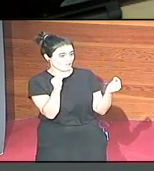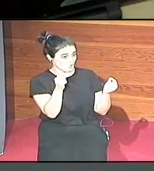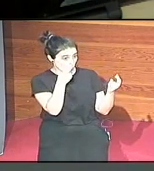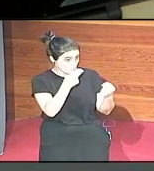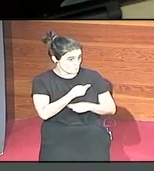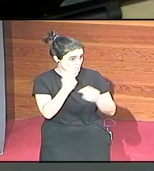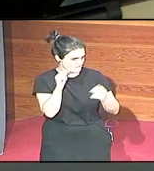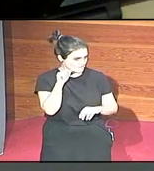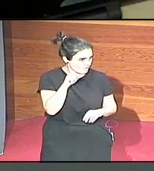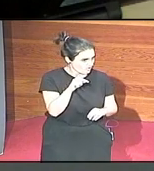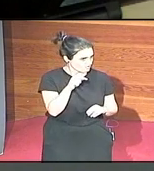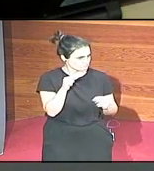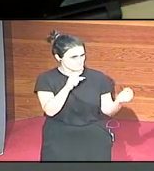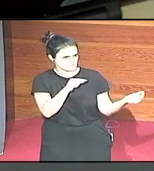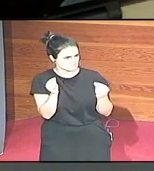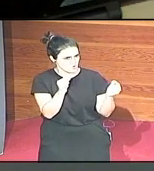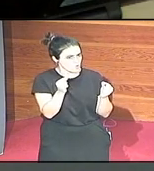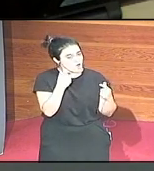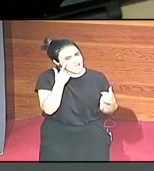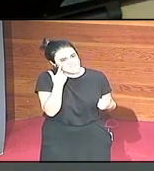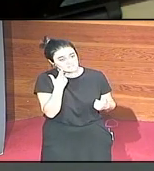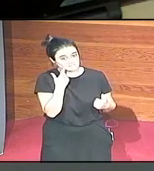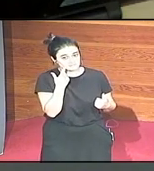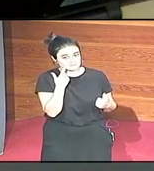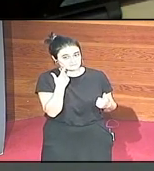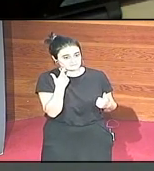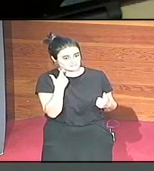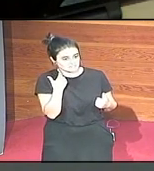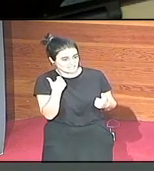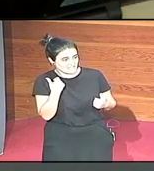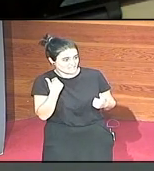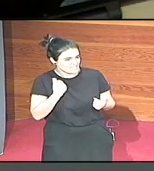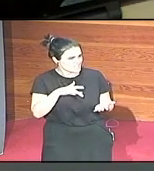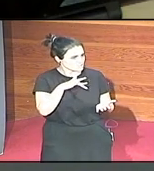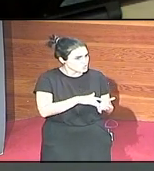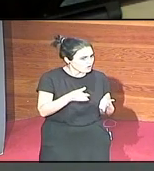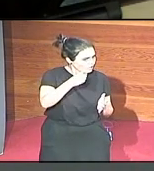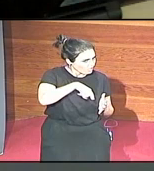está discutiendo si ha llegado ya la fatiga de combate.